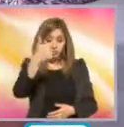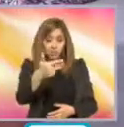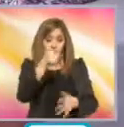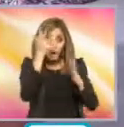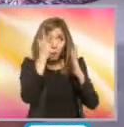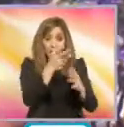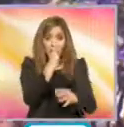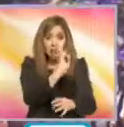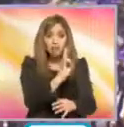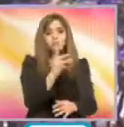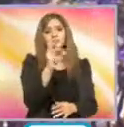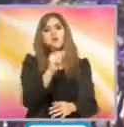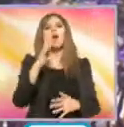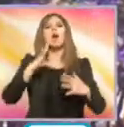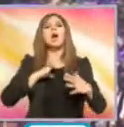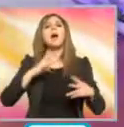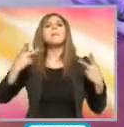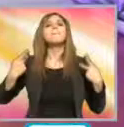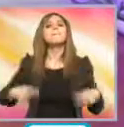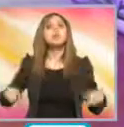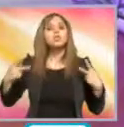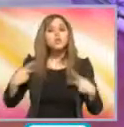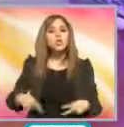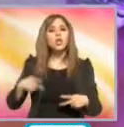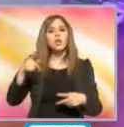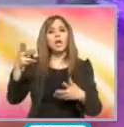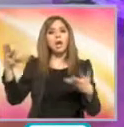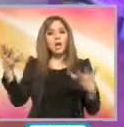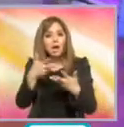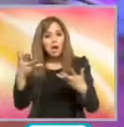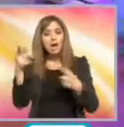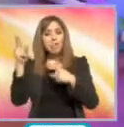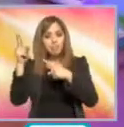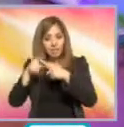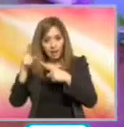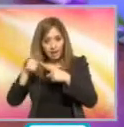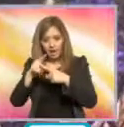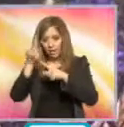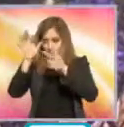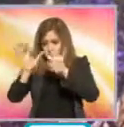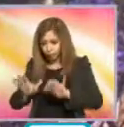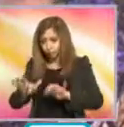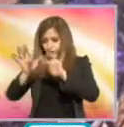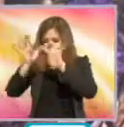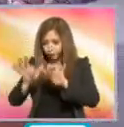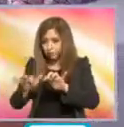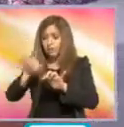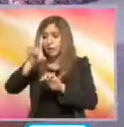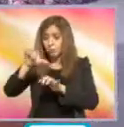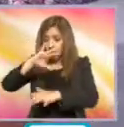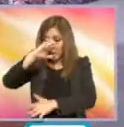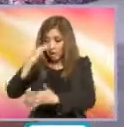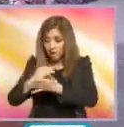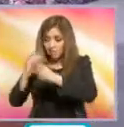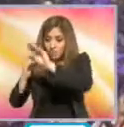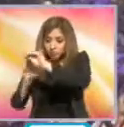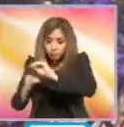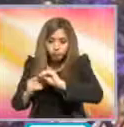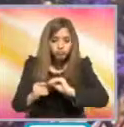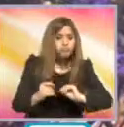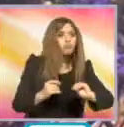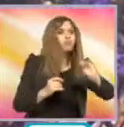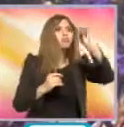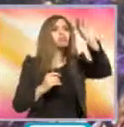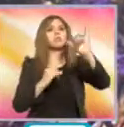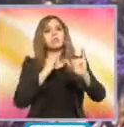tienen personas especializadas Que se hicieron la tarea, que sí fueron a la escuela. hicieron la Exacto. tarea, fueron a la escuela y que se encargan de que esos